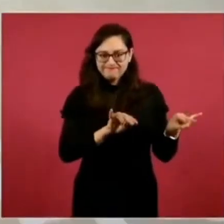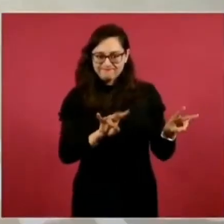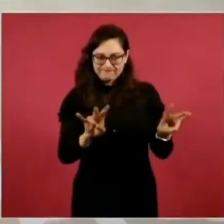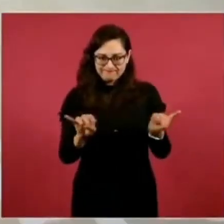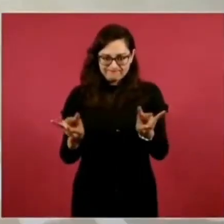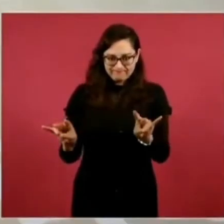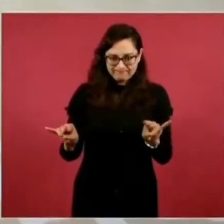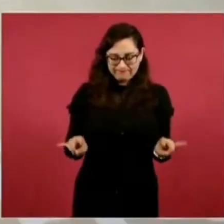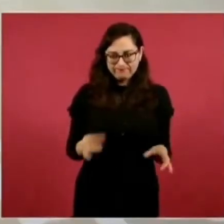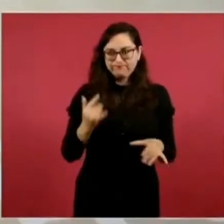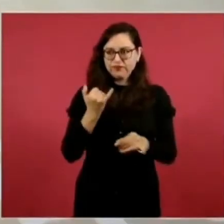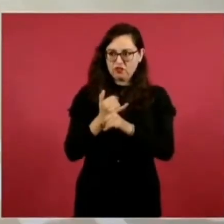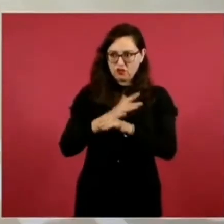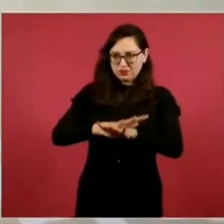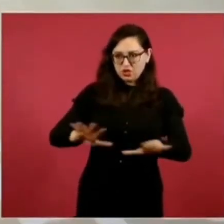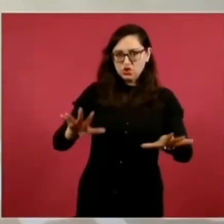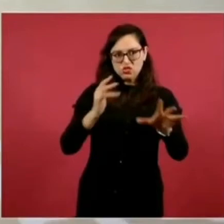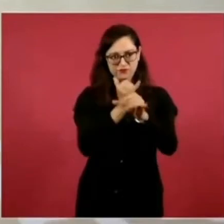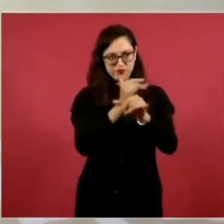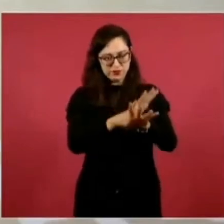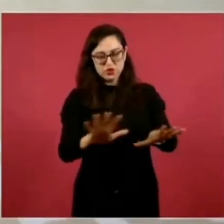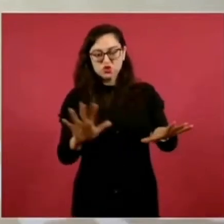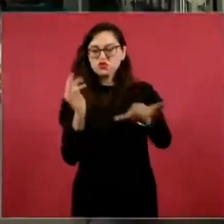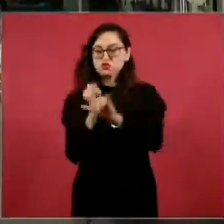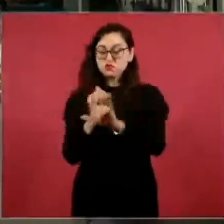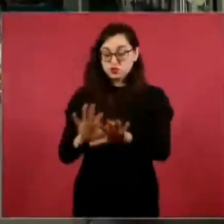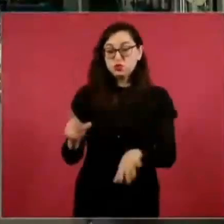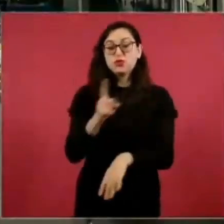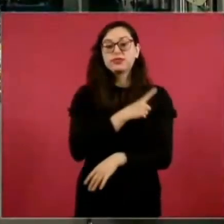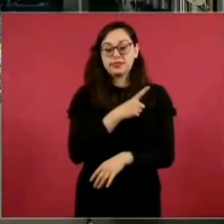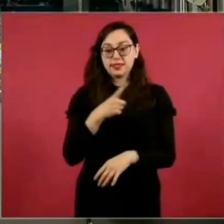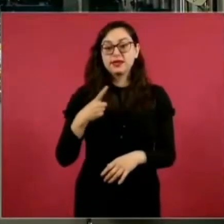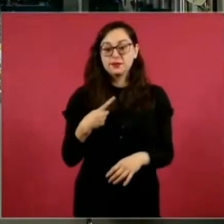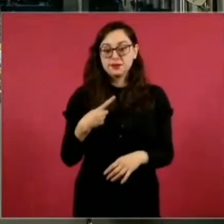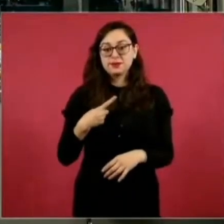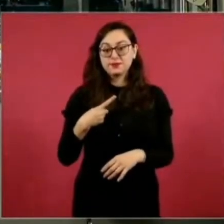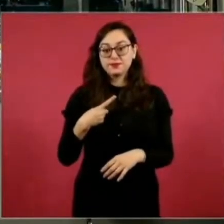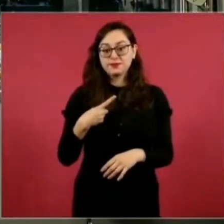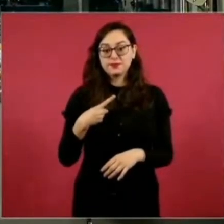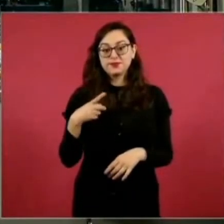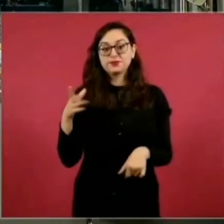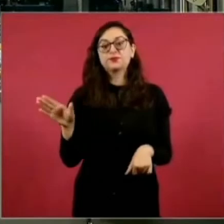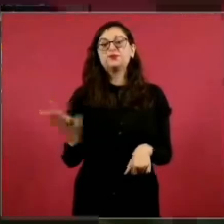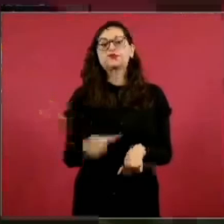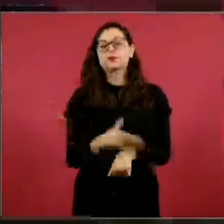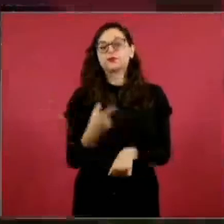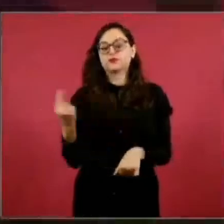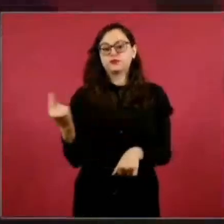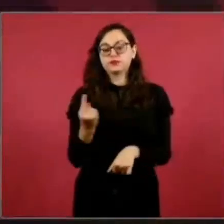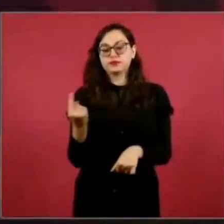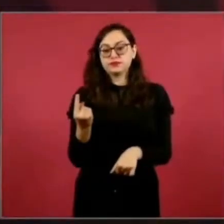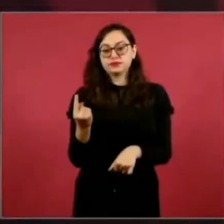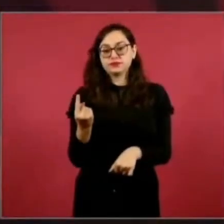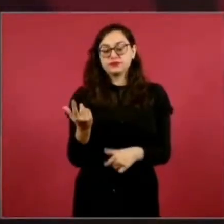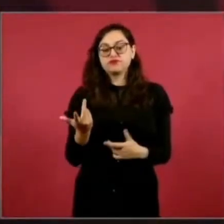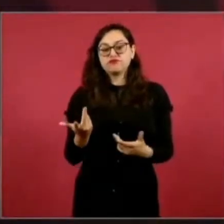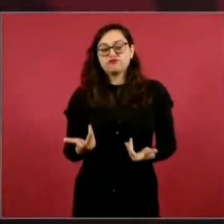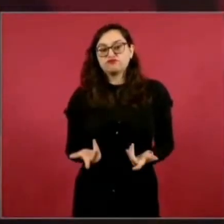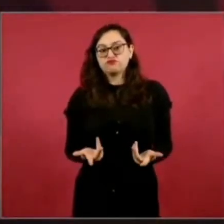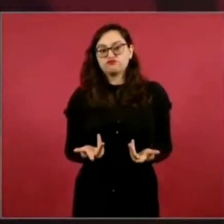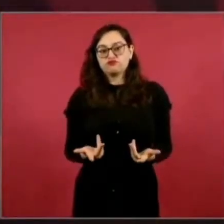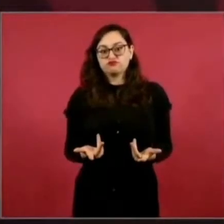informándole a la gente porque si no se